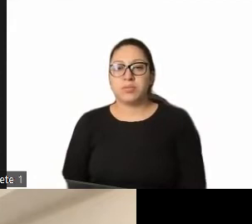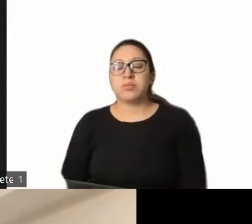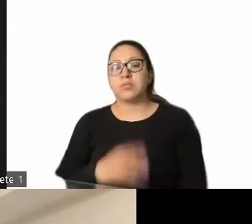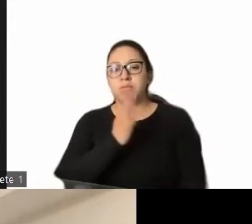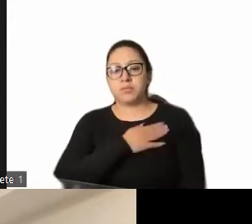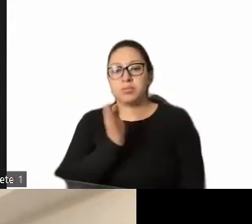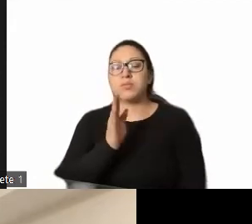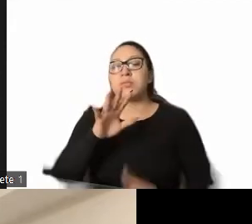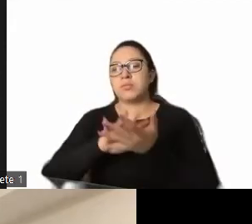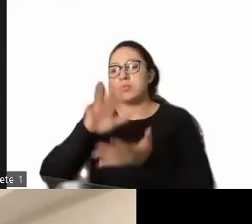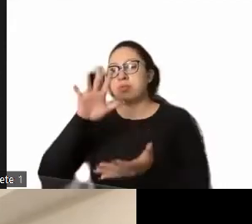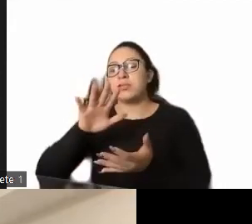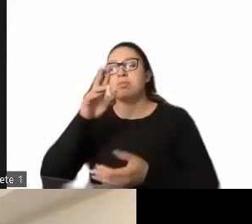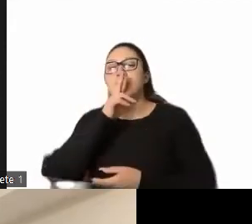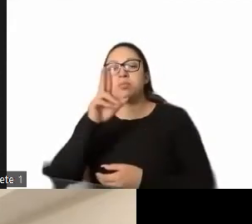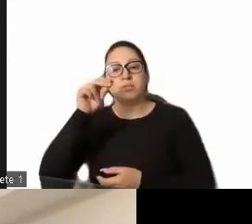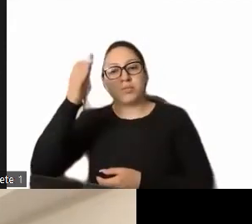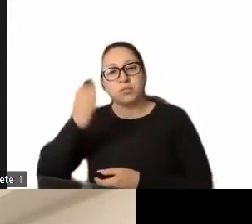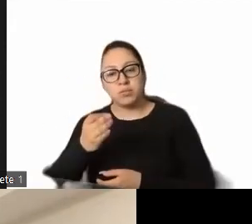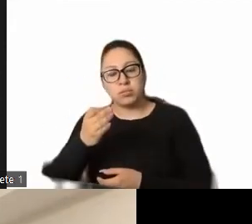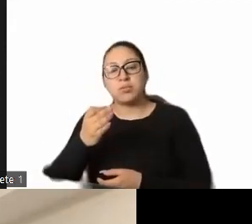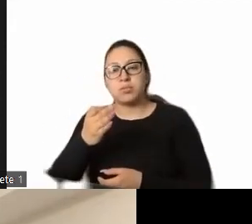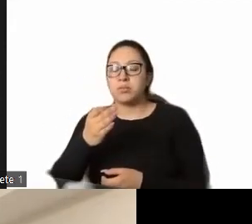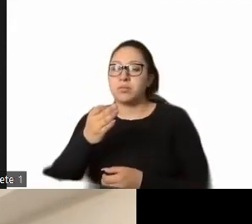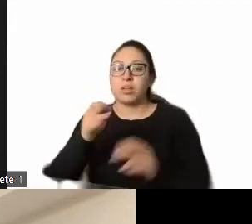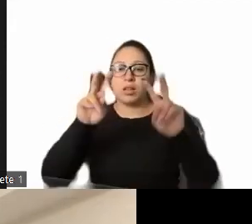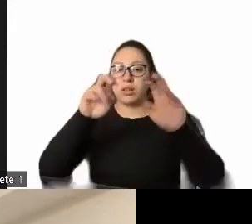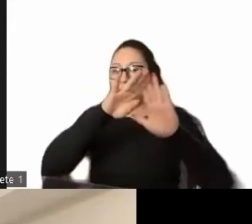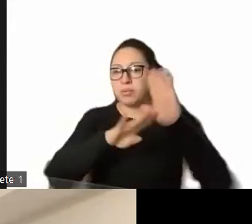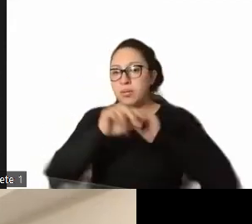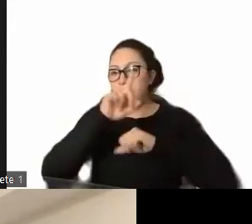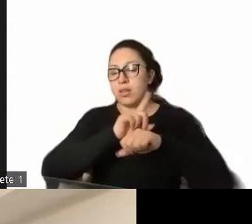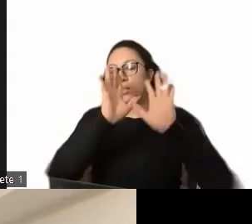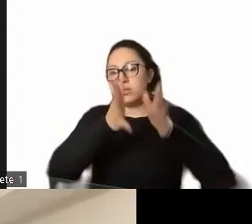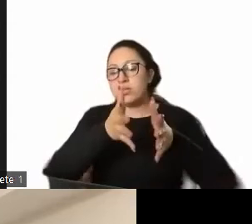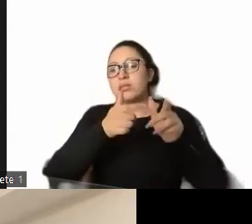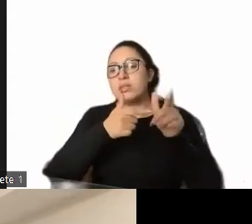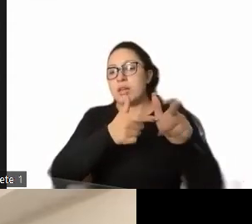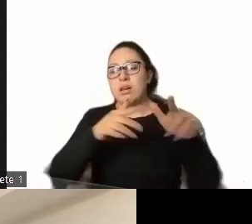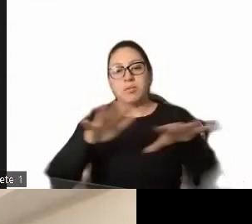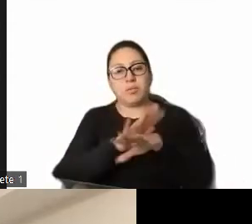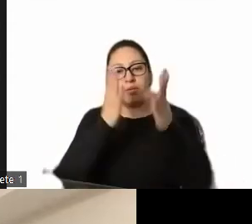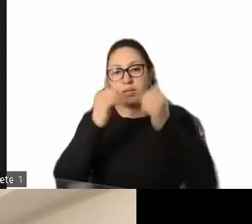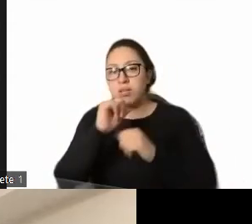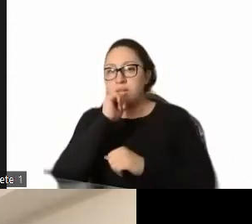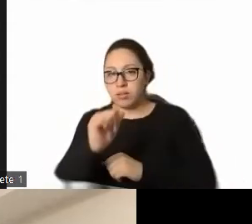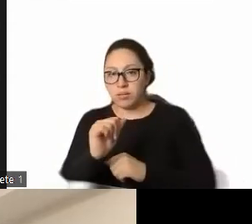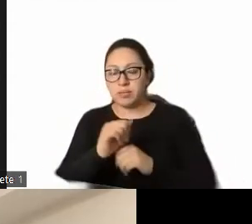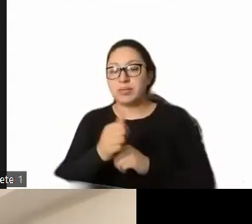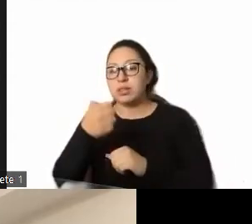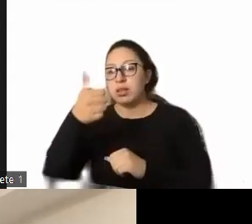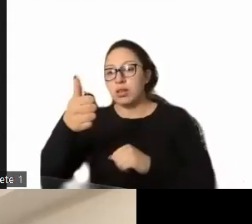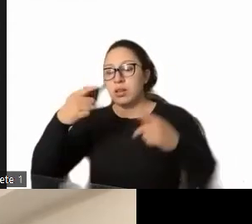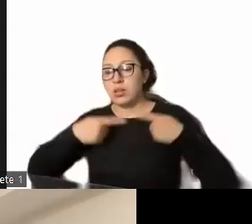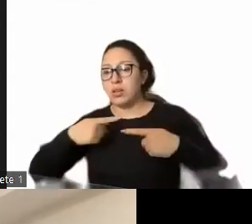por la negativa, permanece firme el orden del día por 6